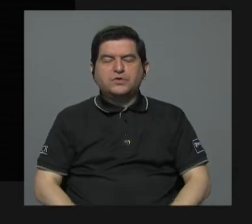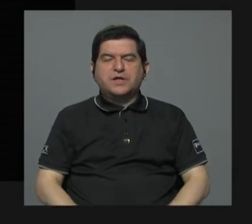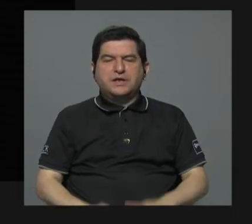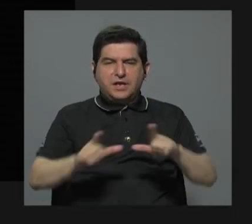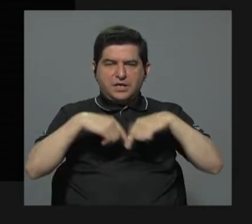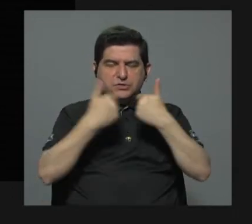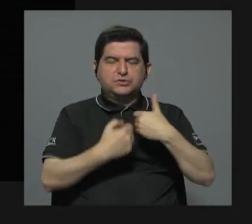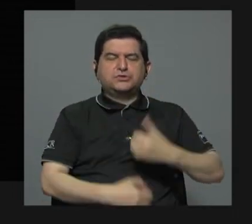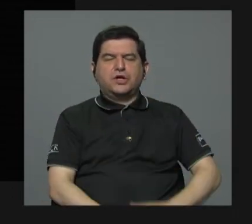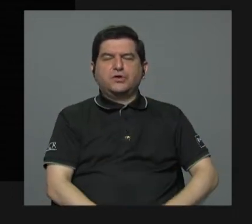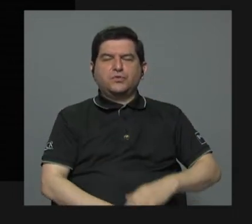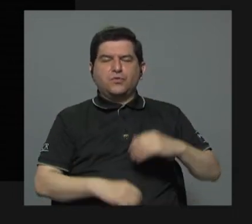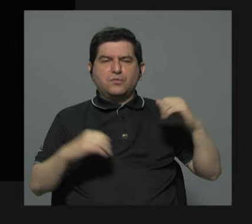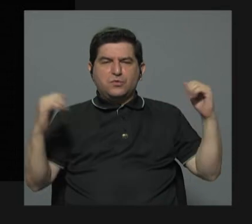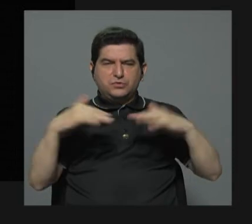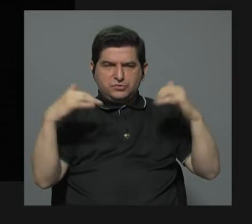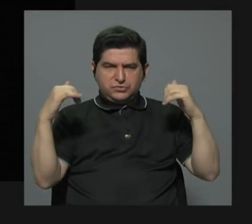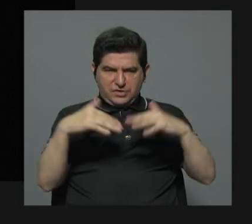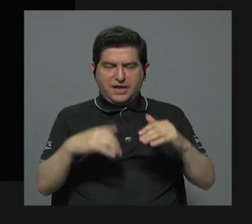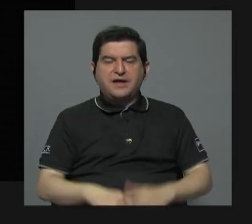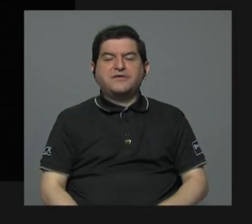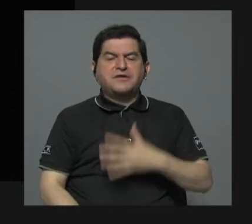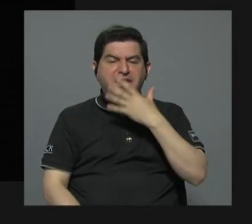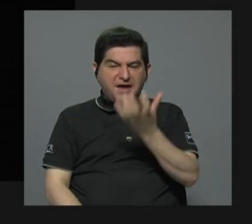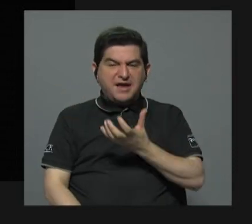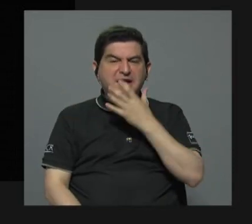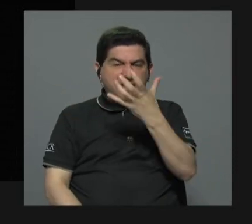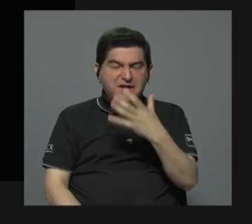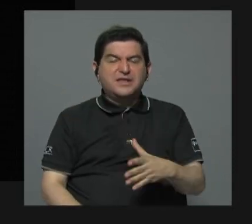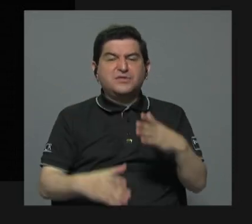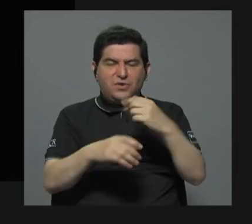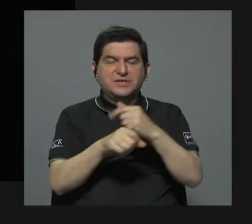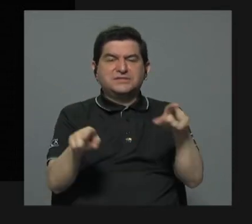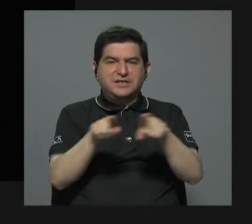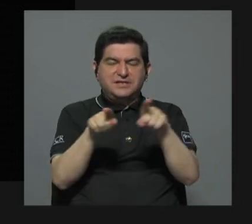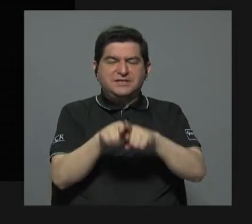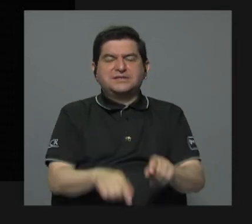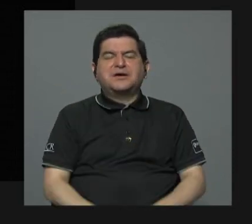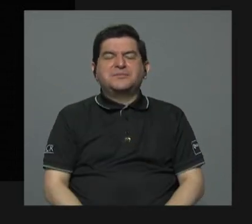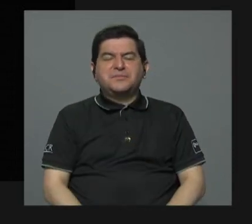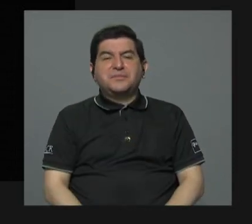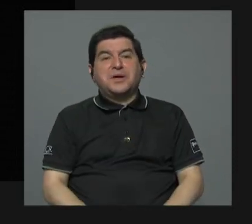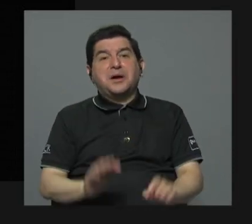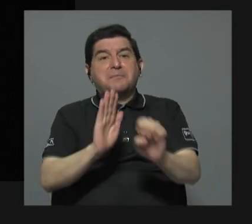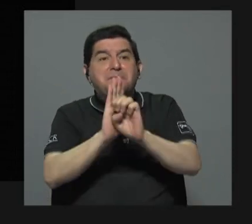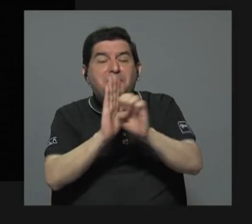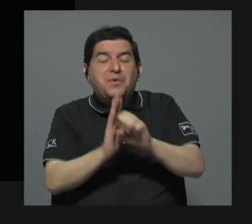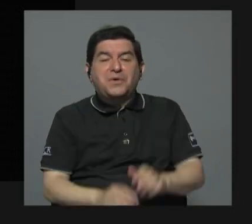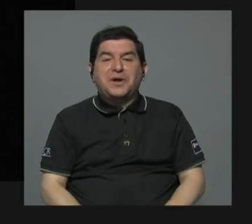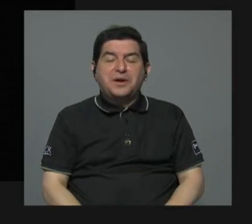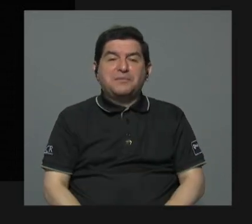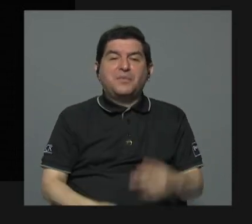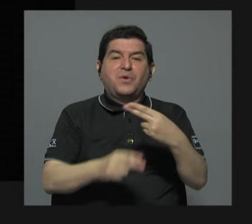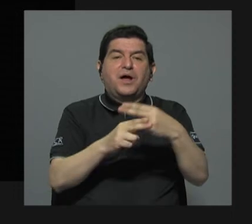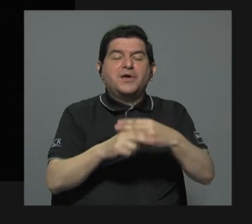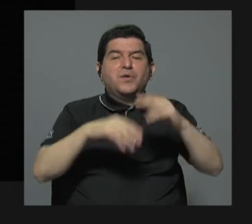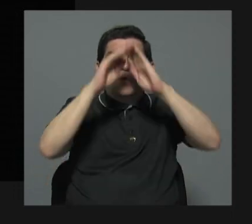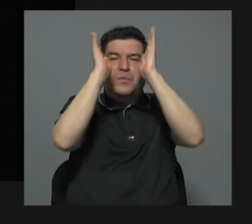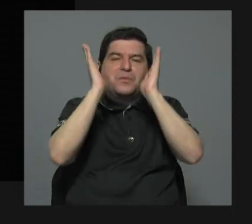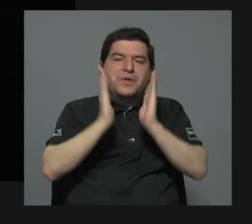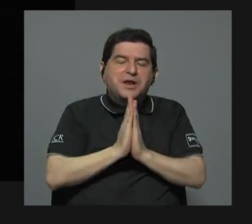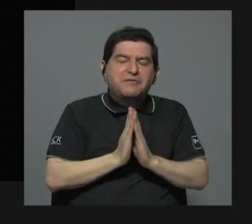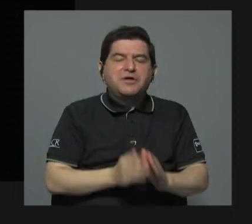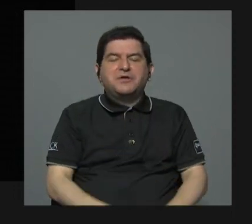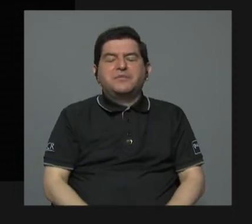es gritar guerra, el grito de guerra que también utilizaban los españoles en nombre de la Virgen, de Santiago o de cualquier otro santo. Y